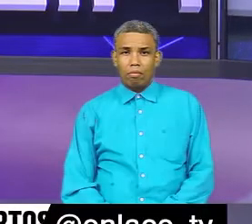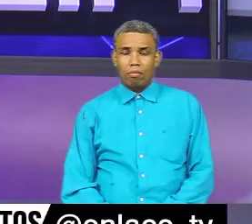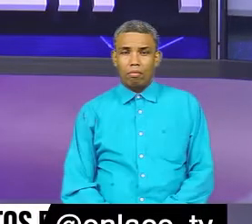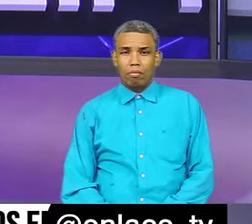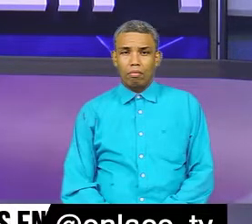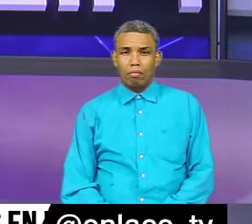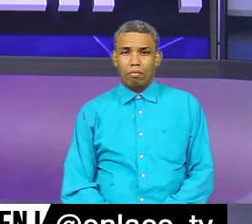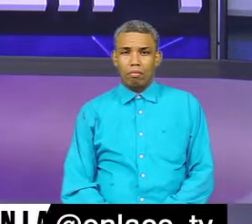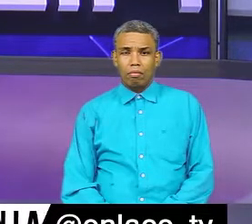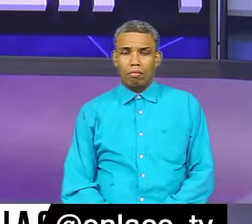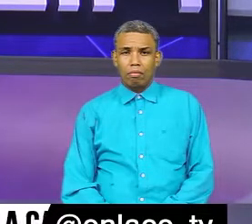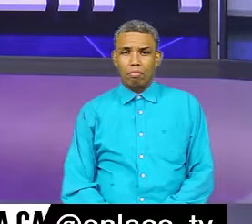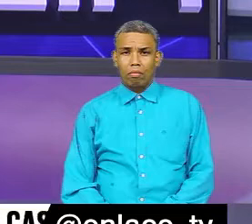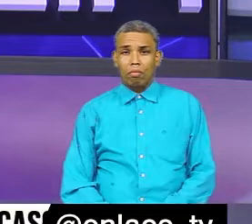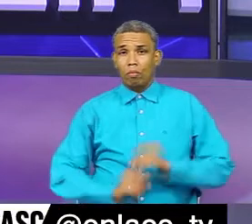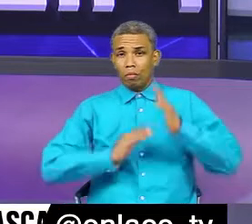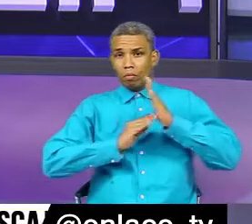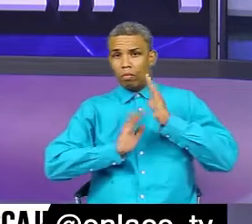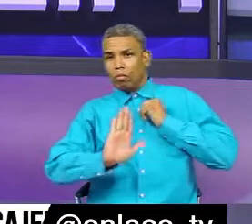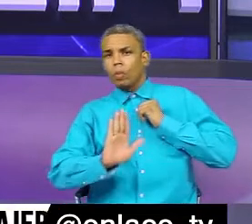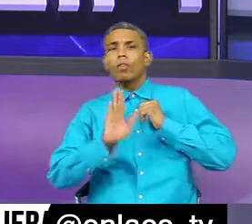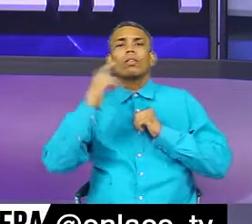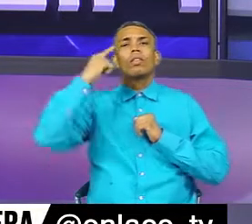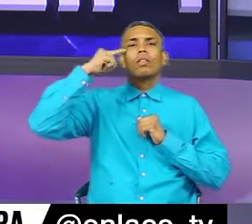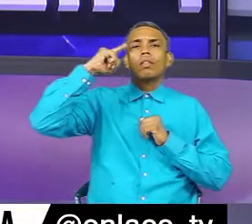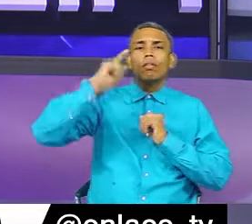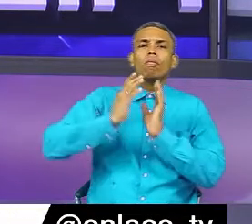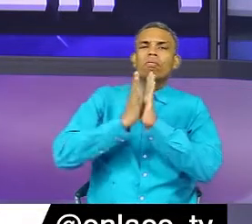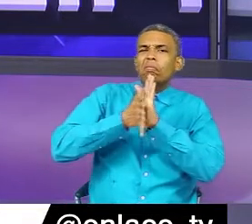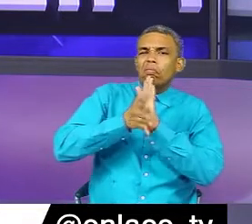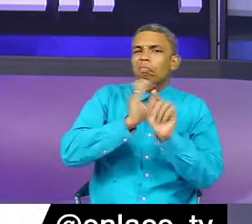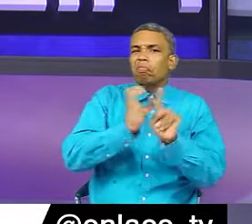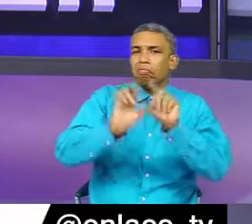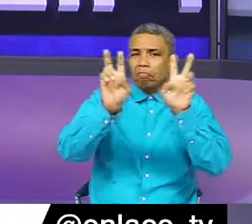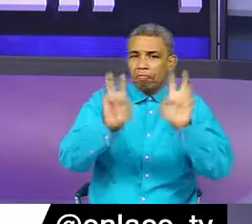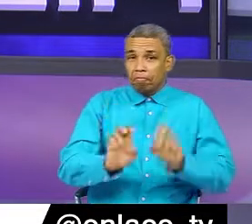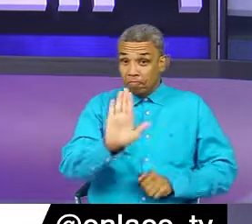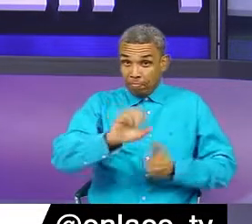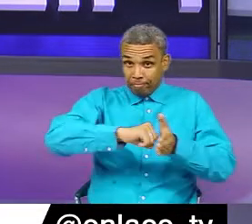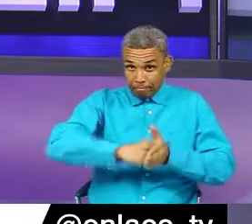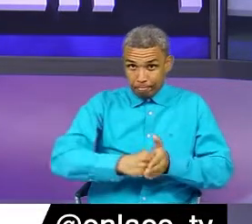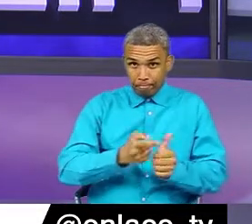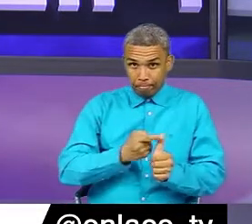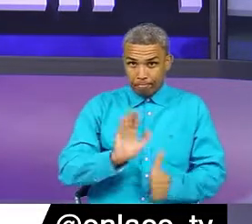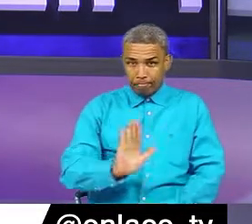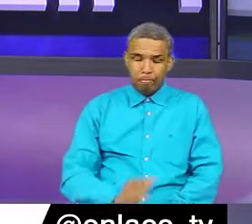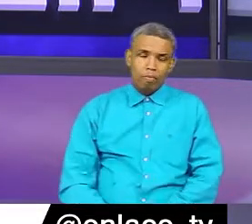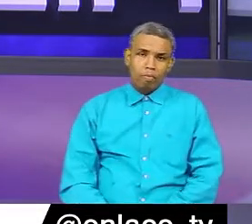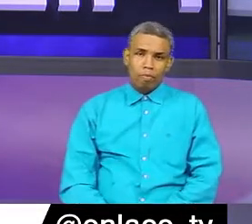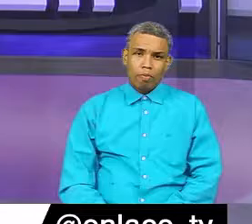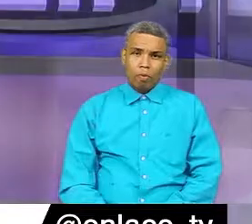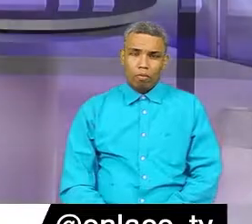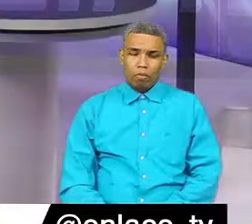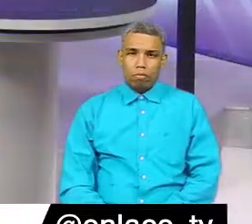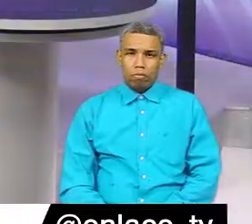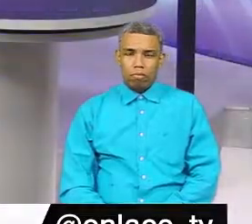Al regresar de nuestra pausa viene Sara Narváez con toda la buena información de cultura y entretenimiento. Ya volvemos a Enlace Noticias.